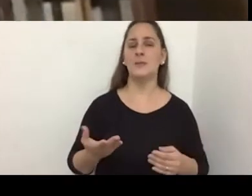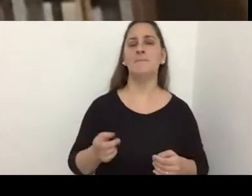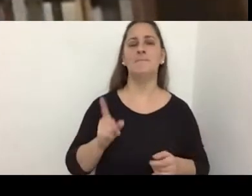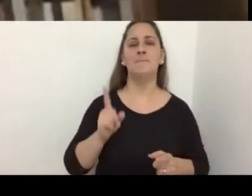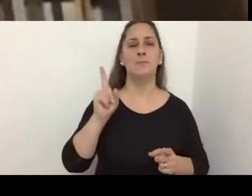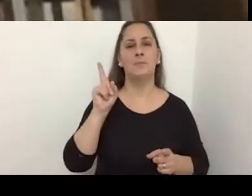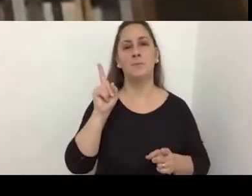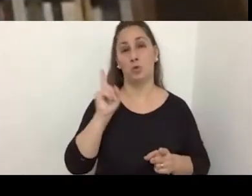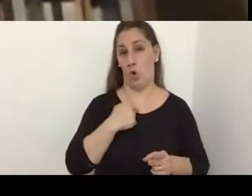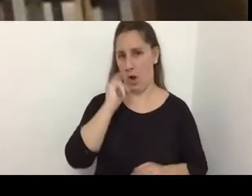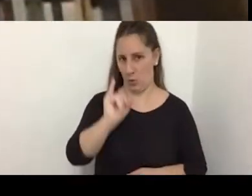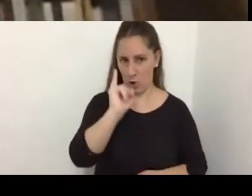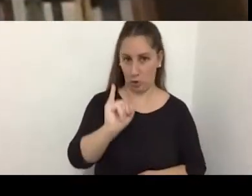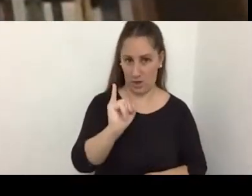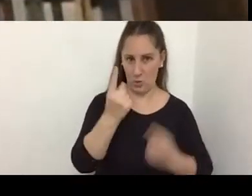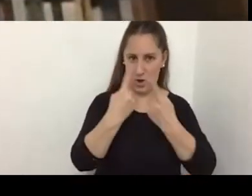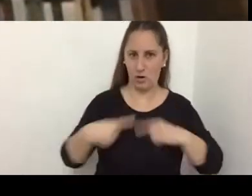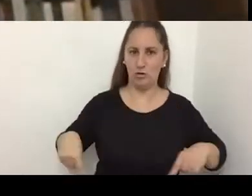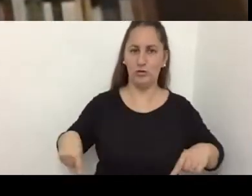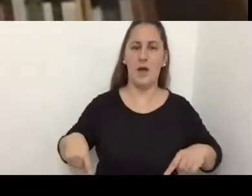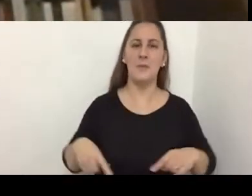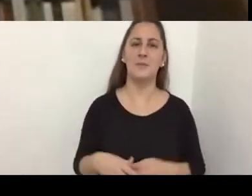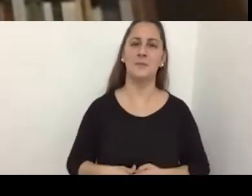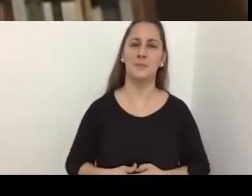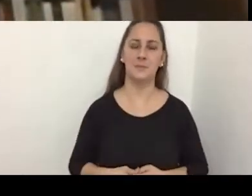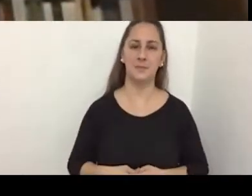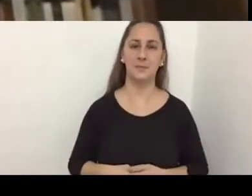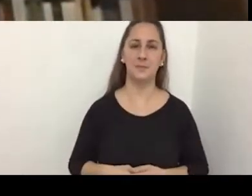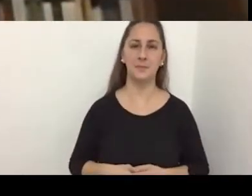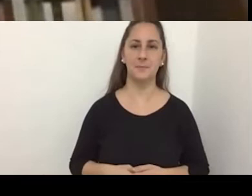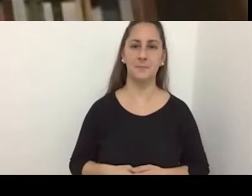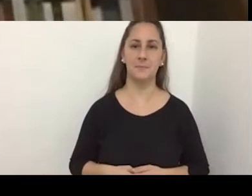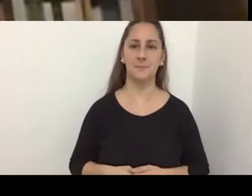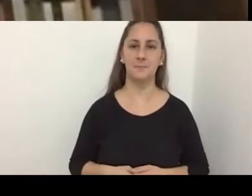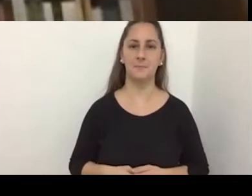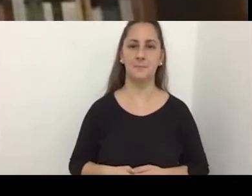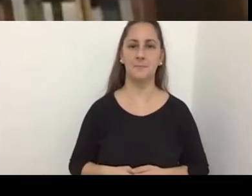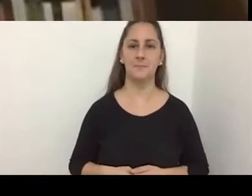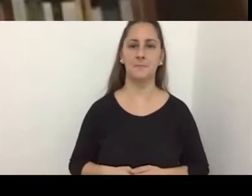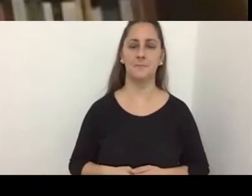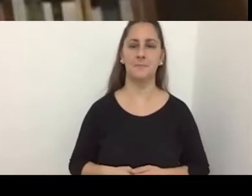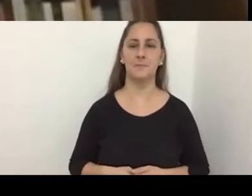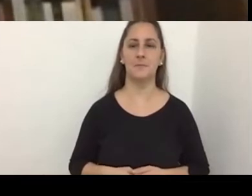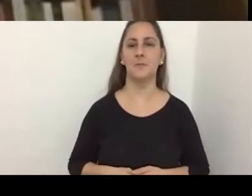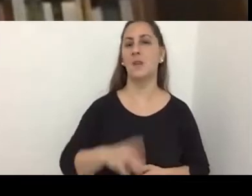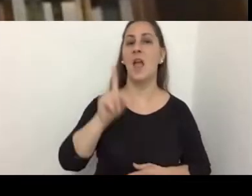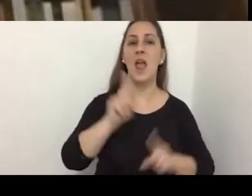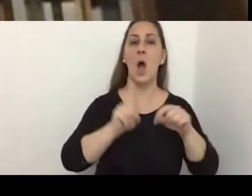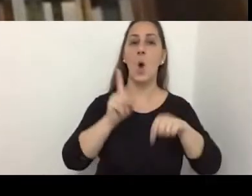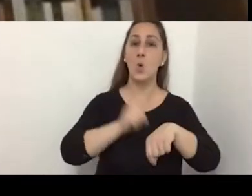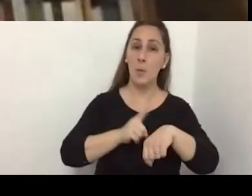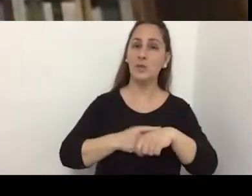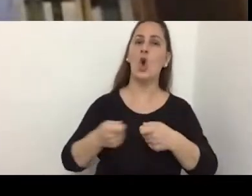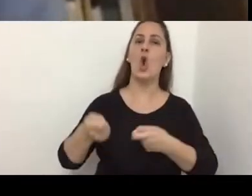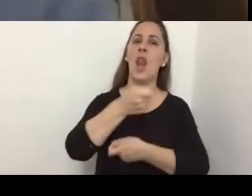voy a comentar ahora, en determinado momento se recupera la negociación